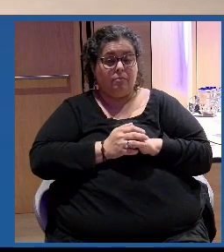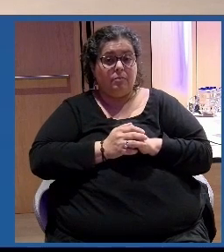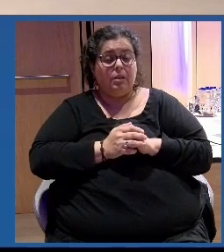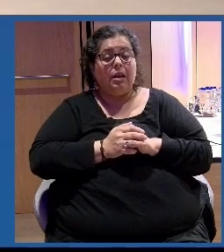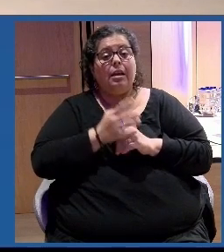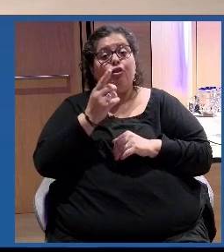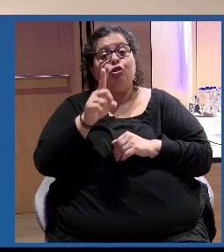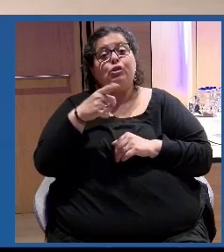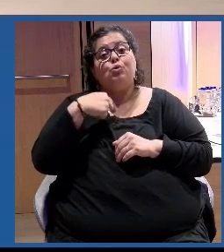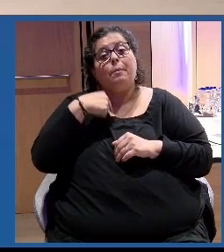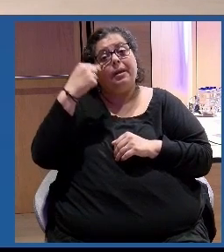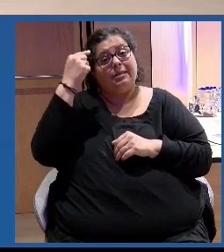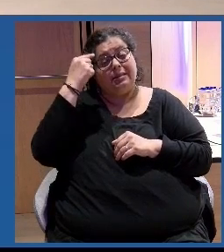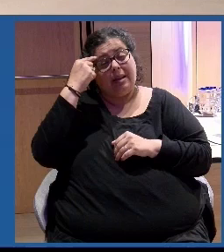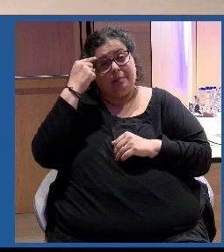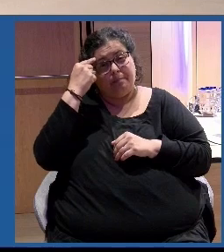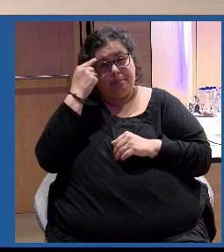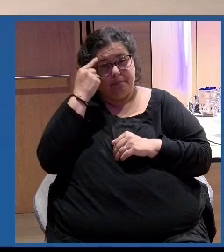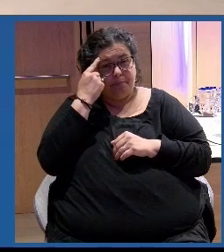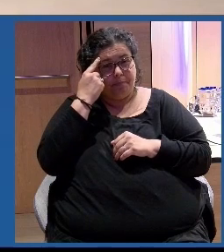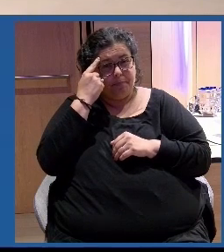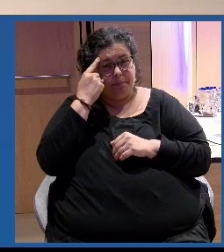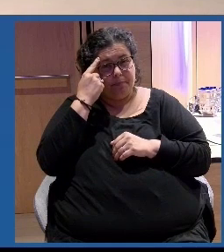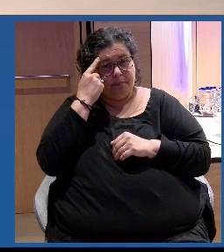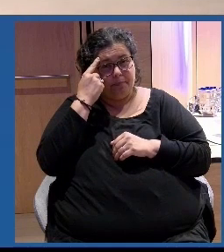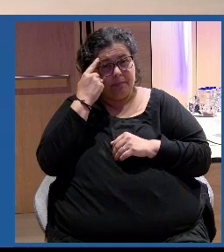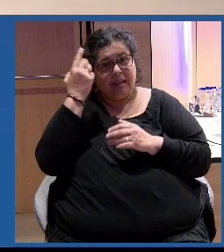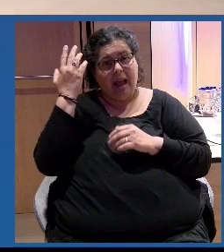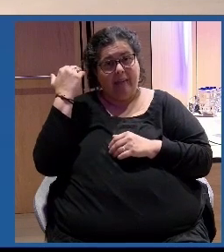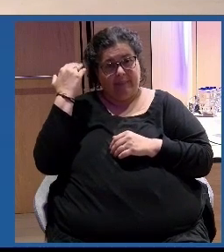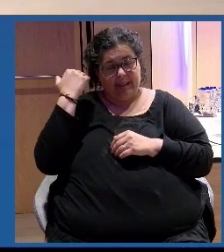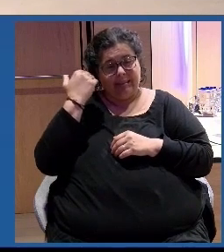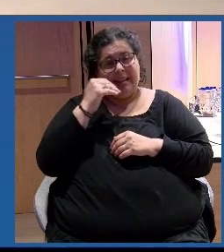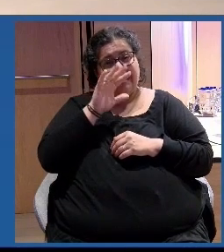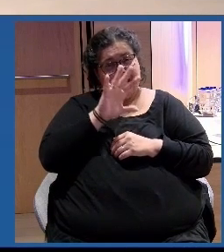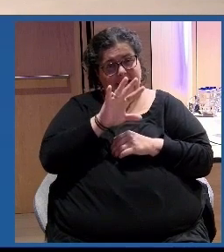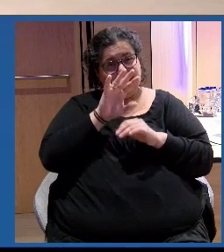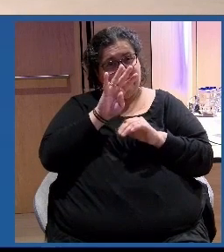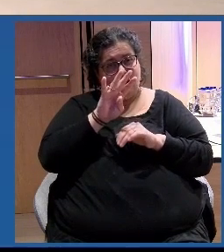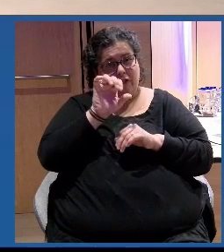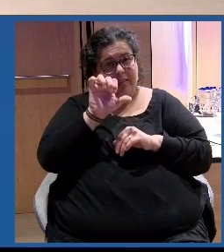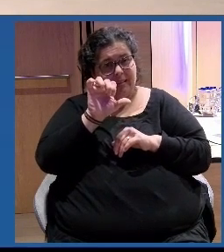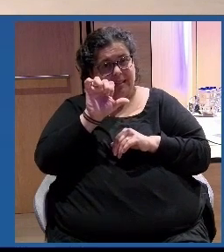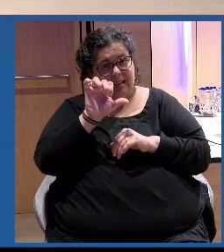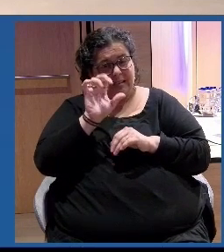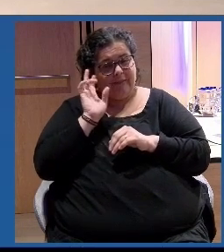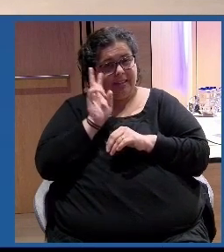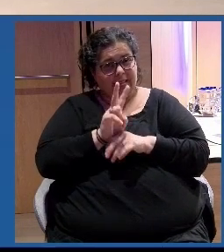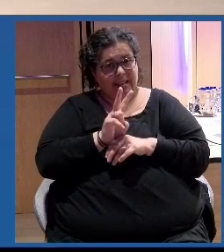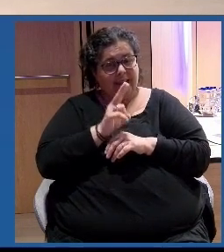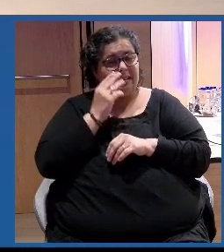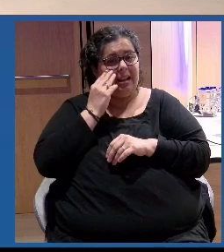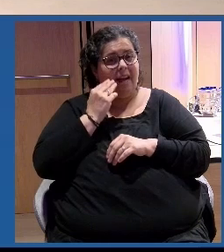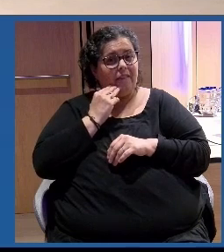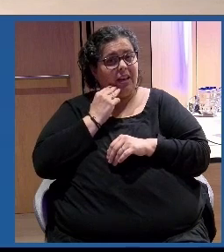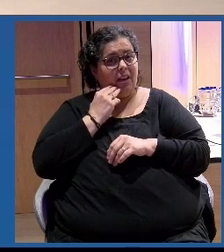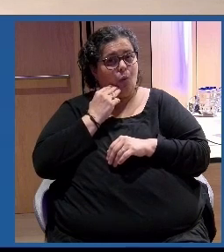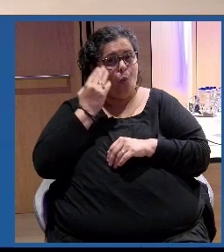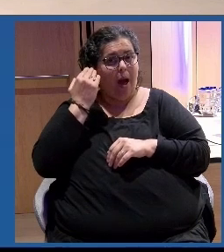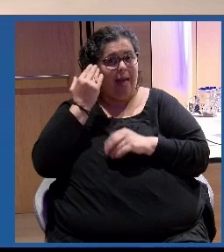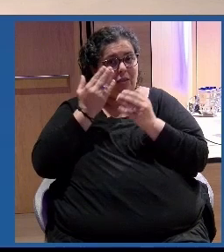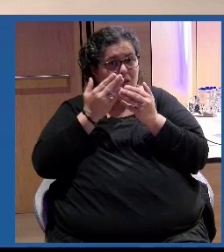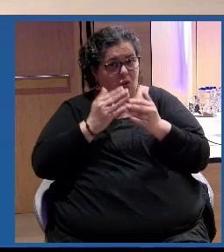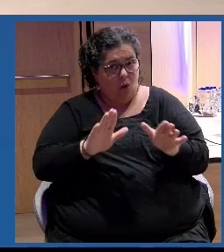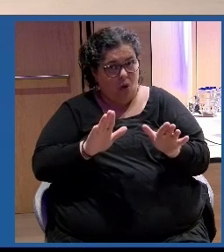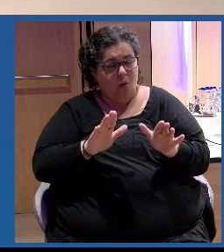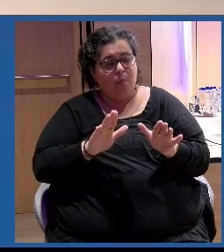Si uno mira la serie temporal, nosotros pasamos de 596 visitas cuando lo inauguramos en el mes de abril. Digo, lo inauguramos, yo no estaba en la institución